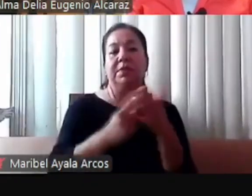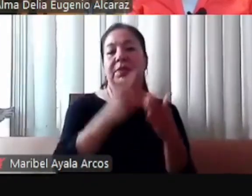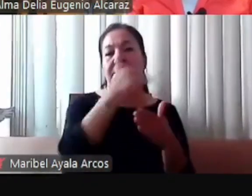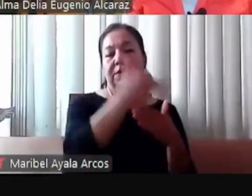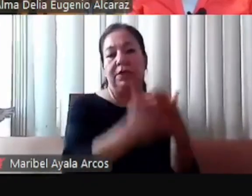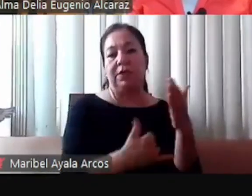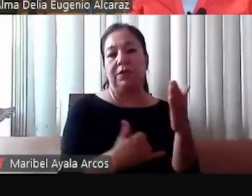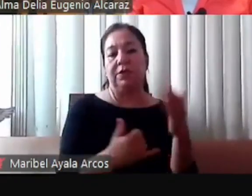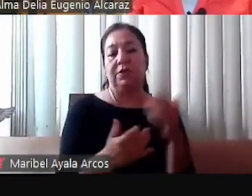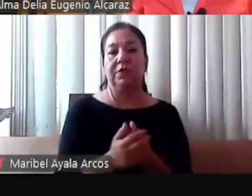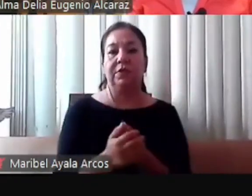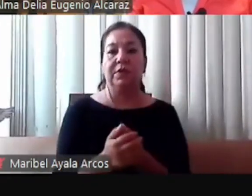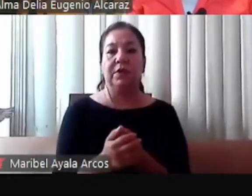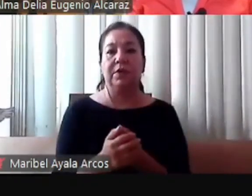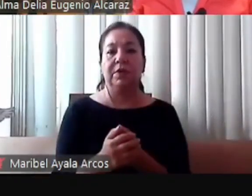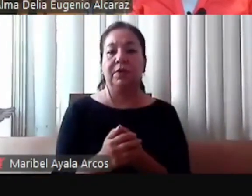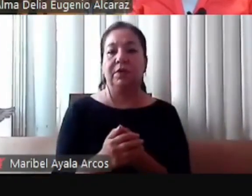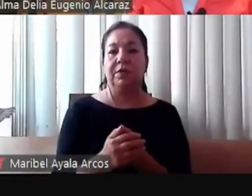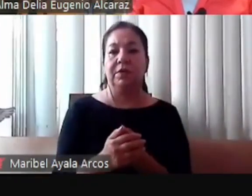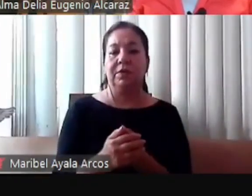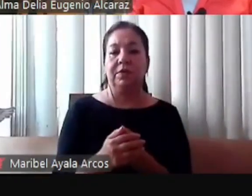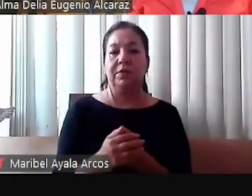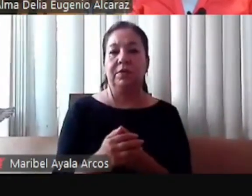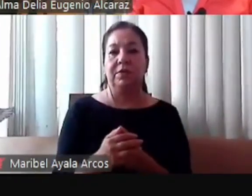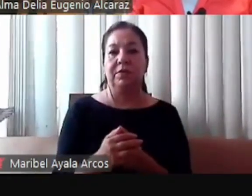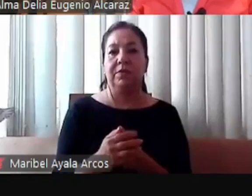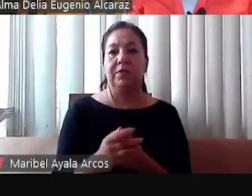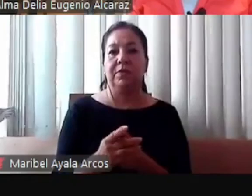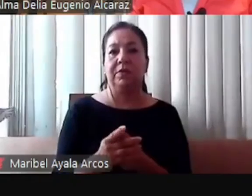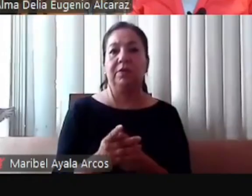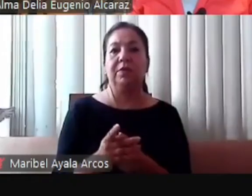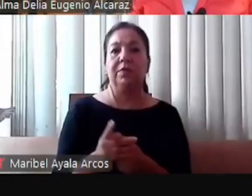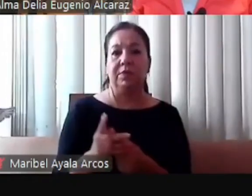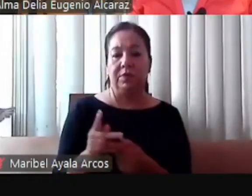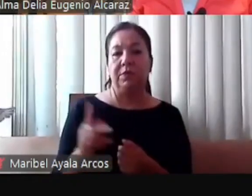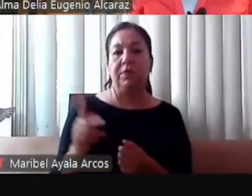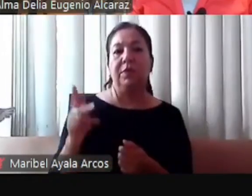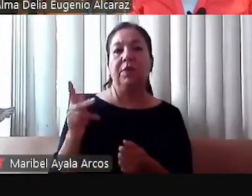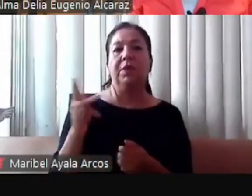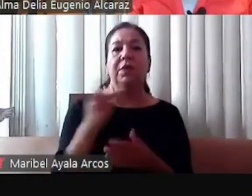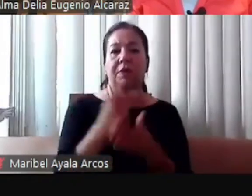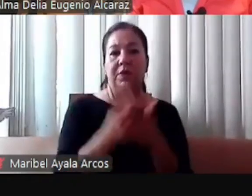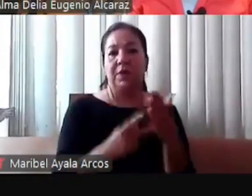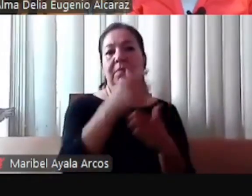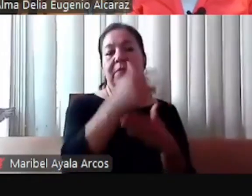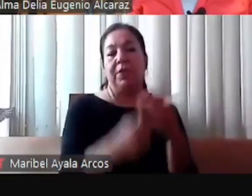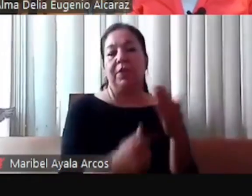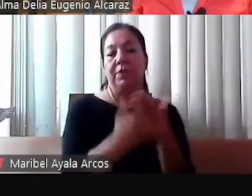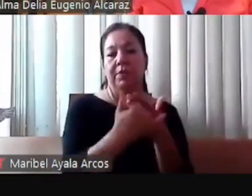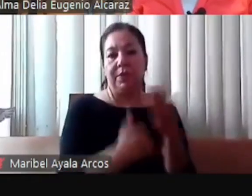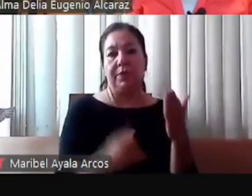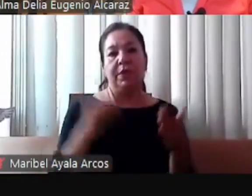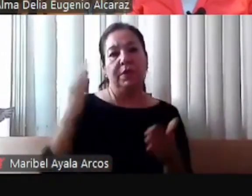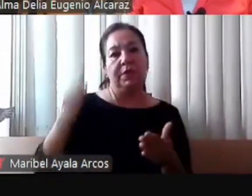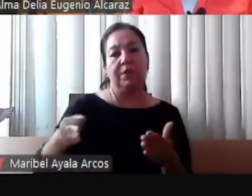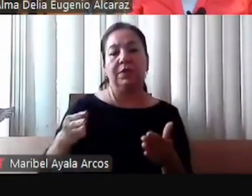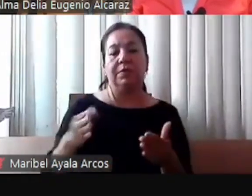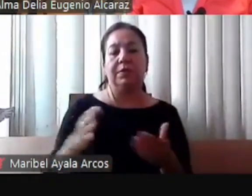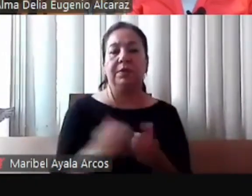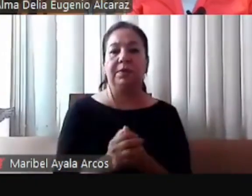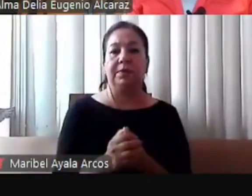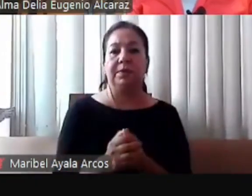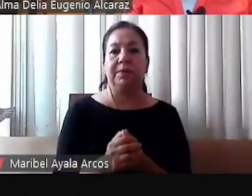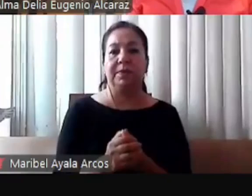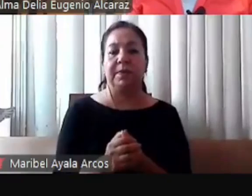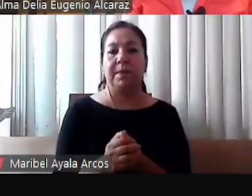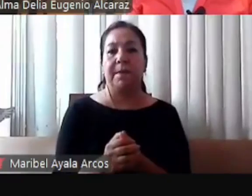Gracias, magistrada, magistrada ponente Hilda Rosa Delgado Brito. Es mi proyecto. Gracias, magistrada, magistrada Evelyn Rodríguez